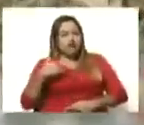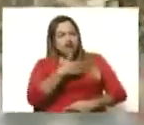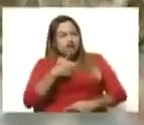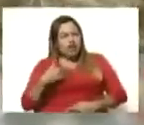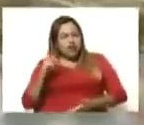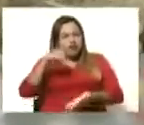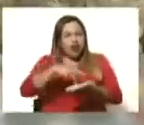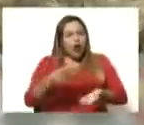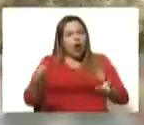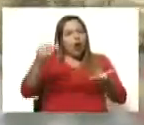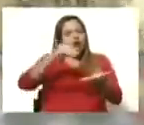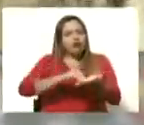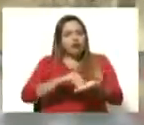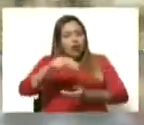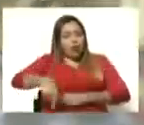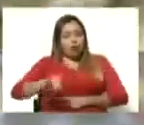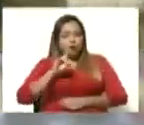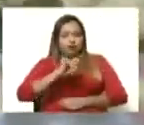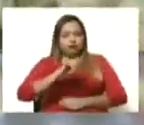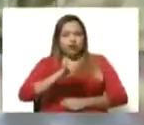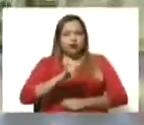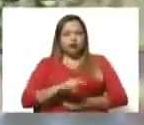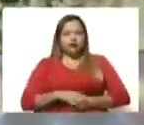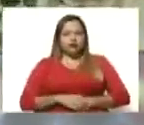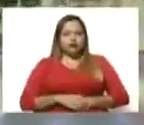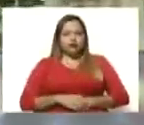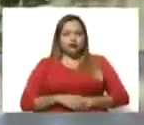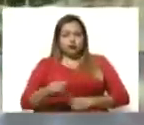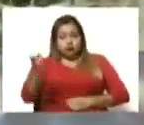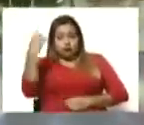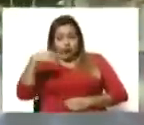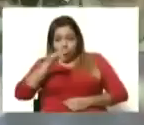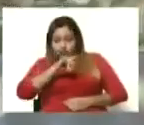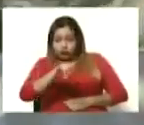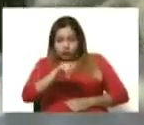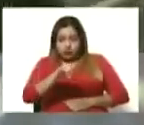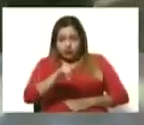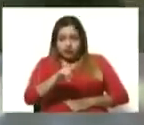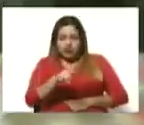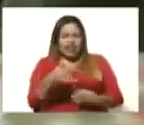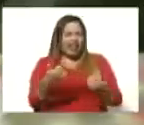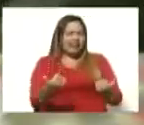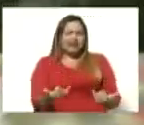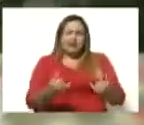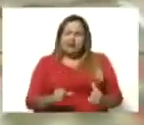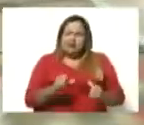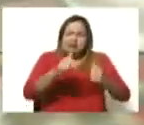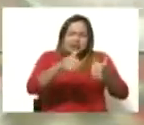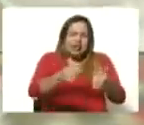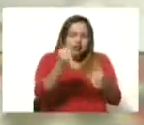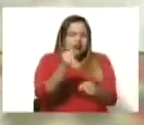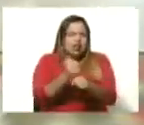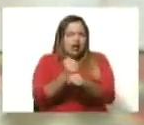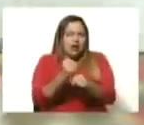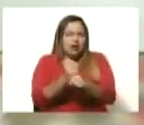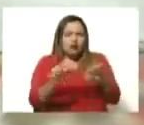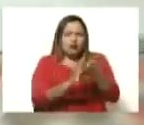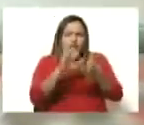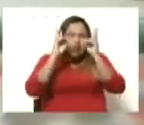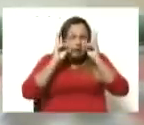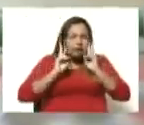lunes otra vez. El lunes pasado estábamos apenas arrancando las labores de